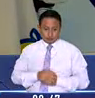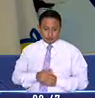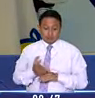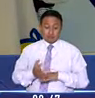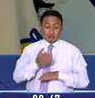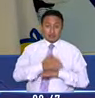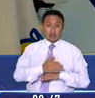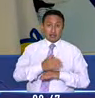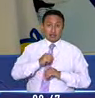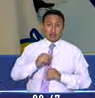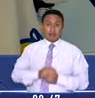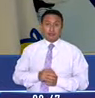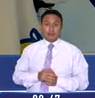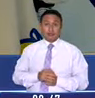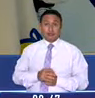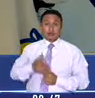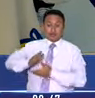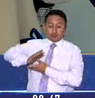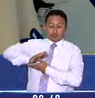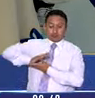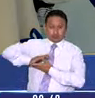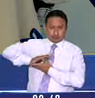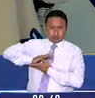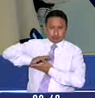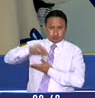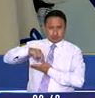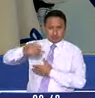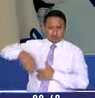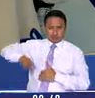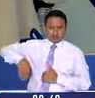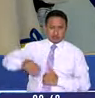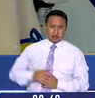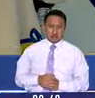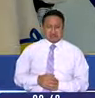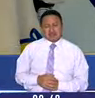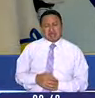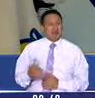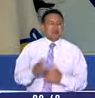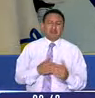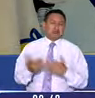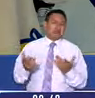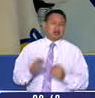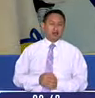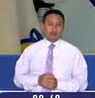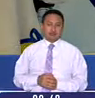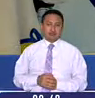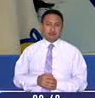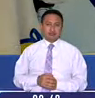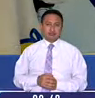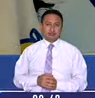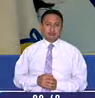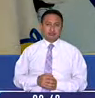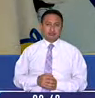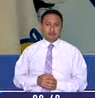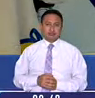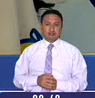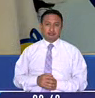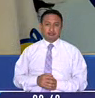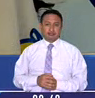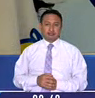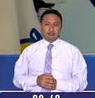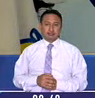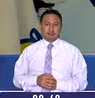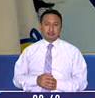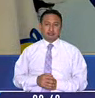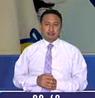eco, una mamografía retrasada. Entonces se demoró, bueno, de hecho hasta la mamografía, hasta el día de hoy no me llaman.